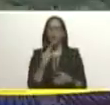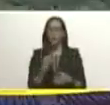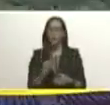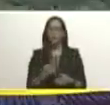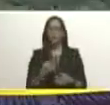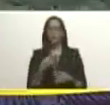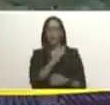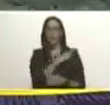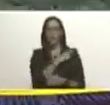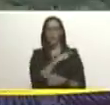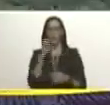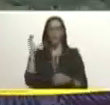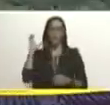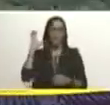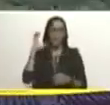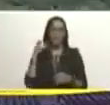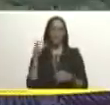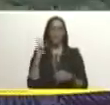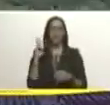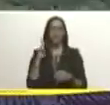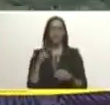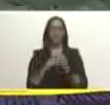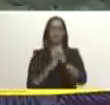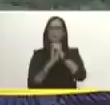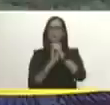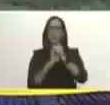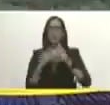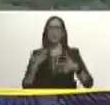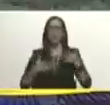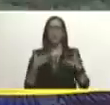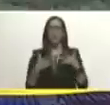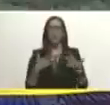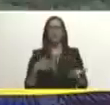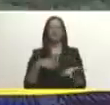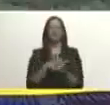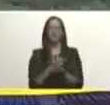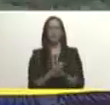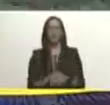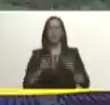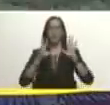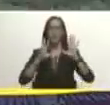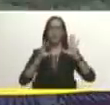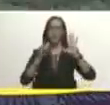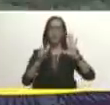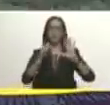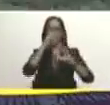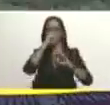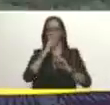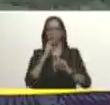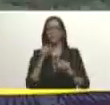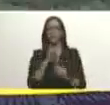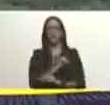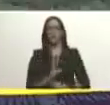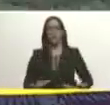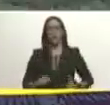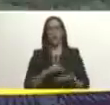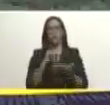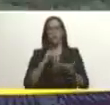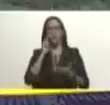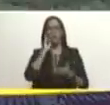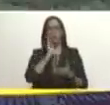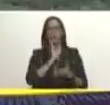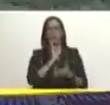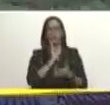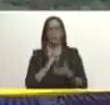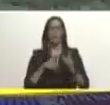Estado venezolano, quien encabeza esta importante actividad a propósito de los 86 años de la Guardia Nacional Bolivariana.